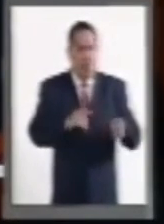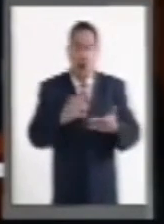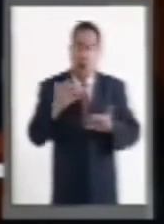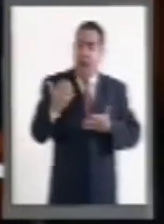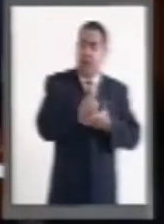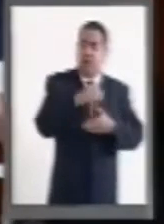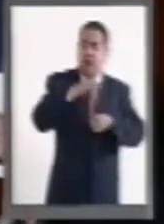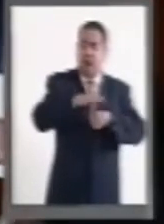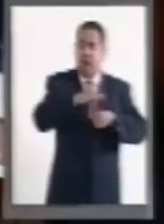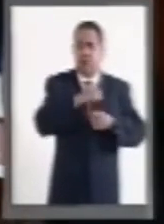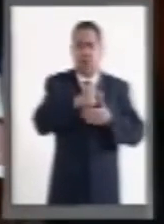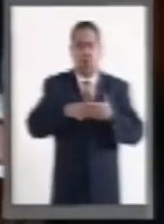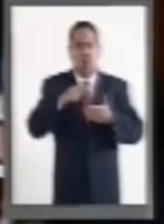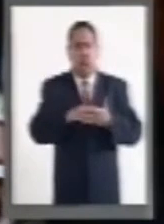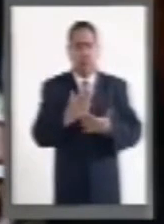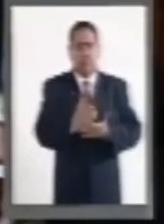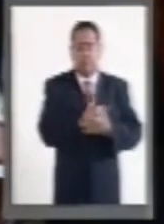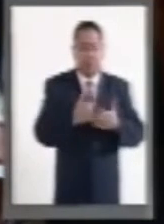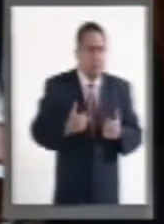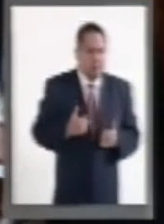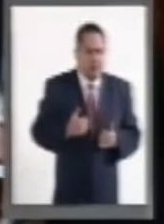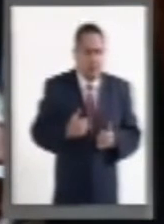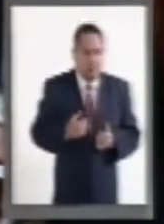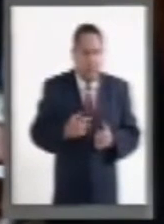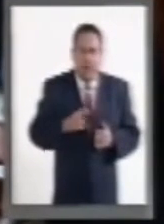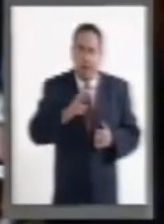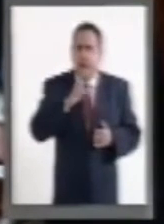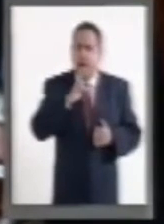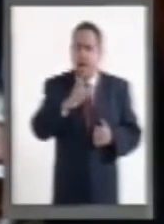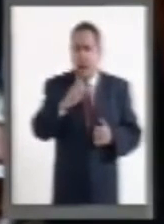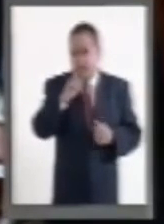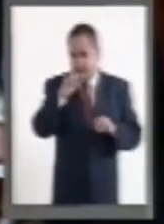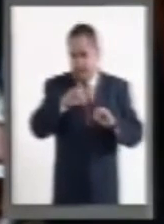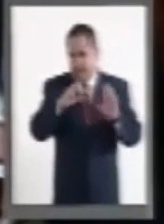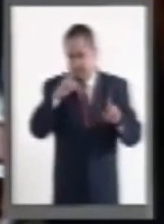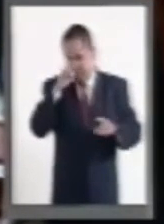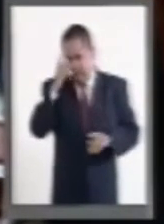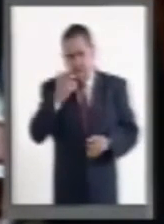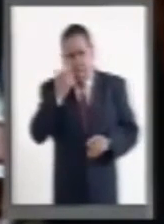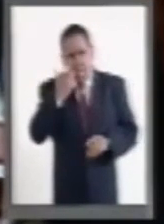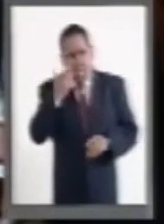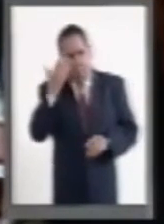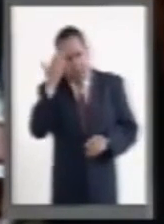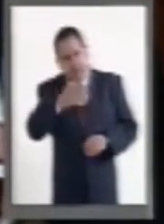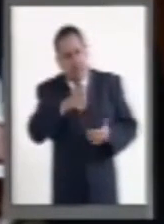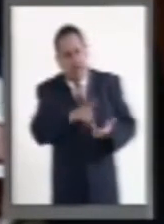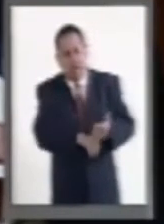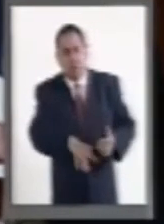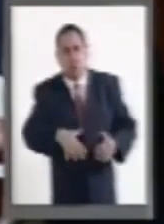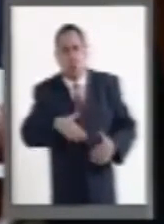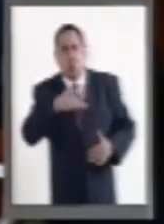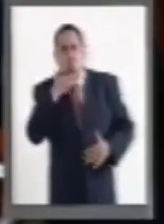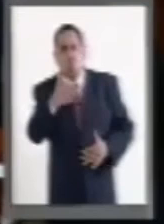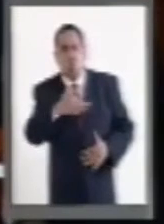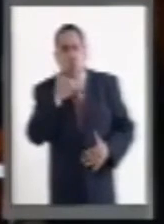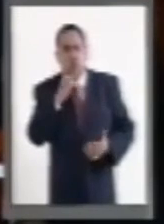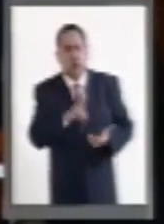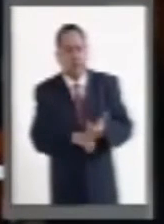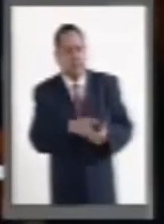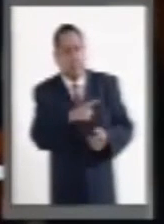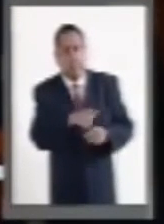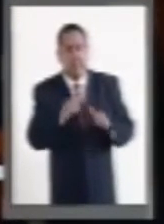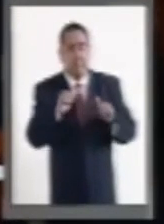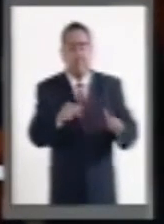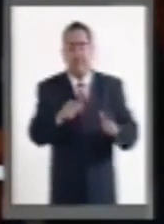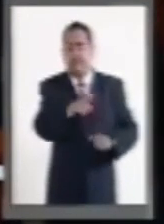elecciones. La respuesta es muy sencilla: gracias a la corrupción e impunidad que prevalece en el